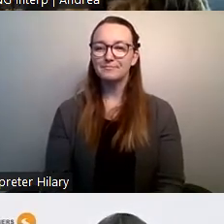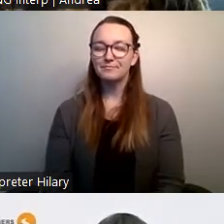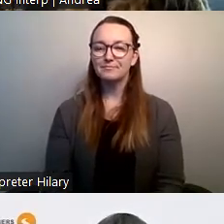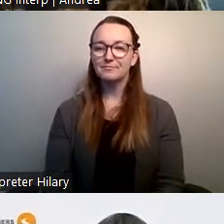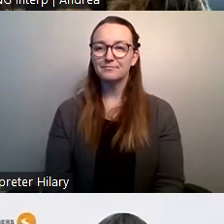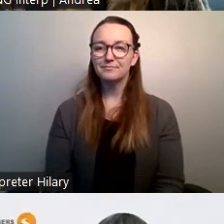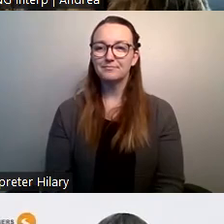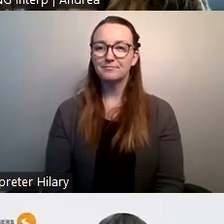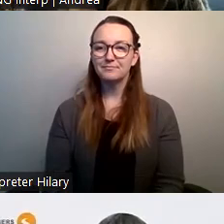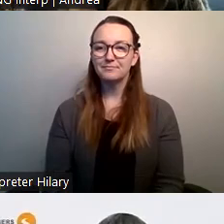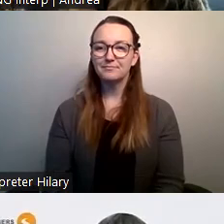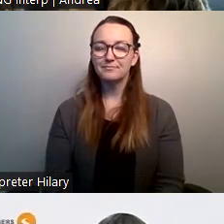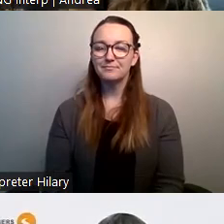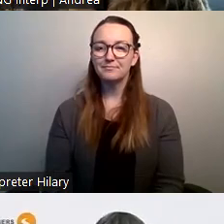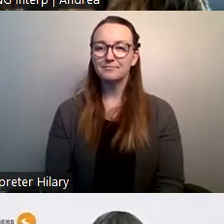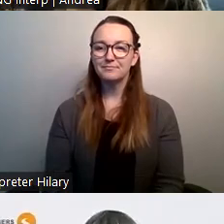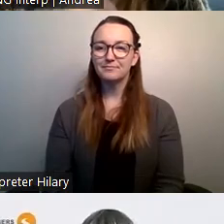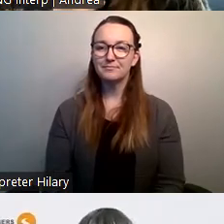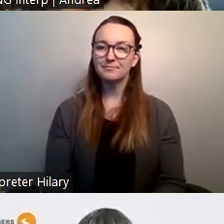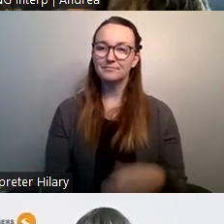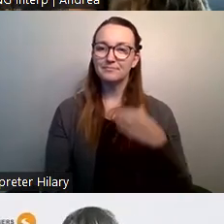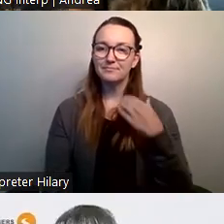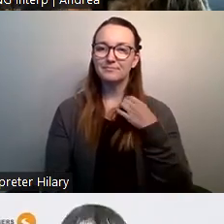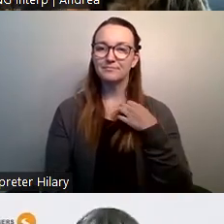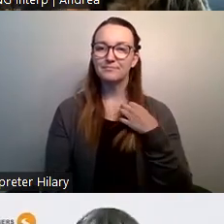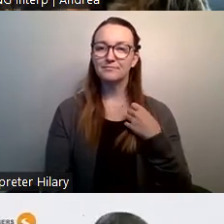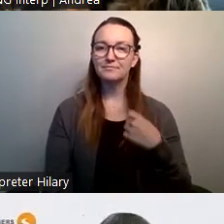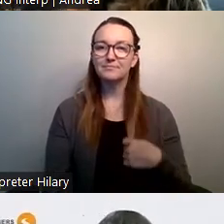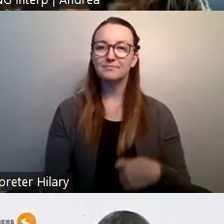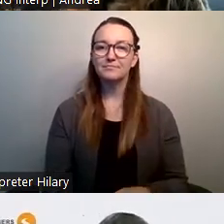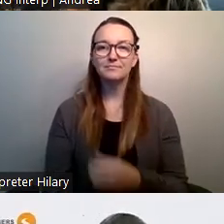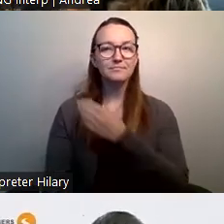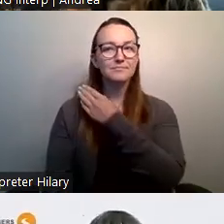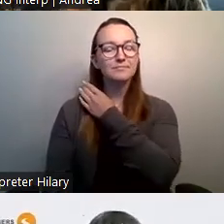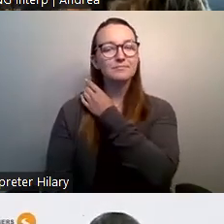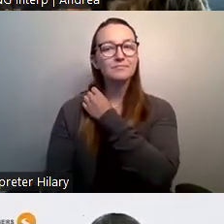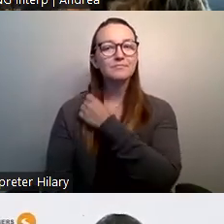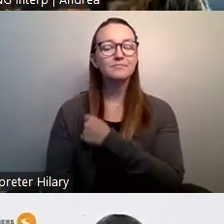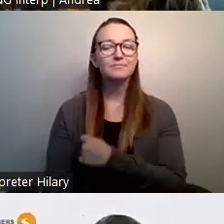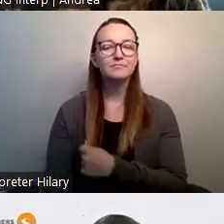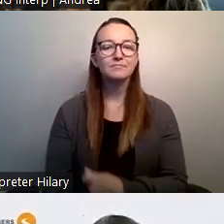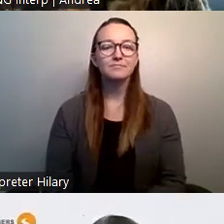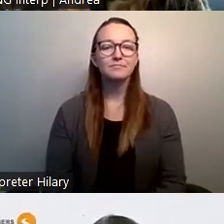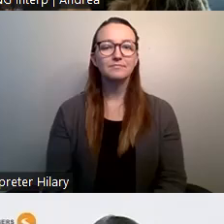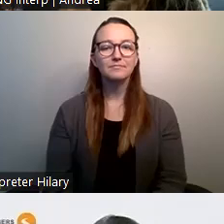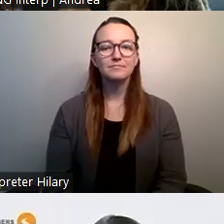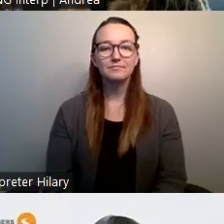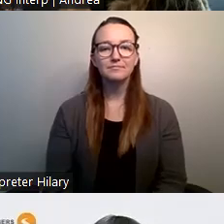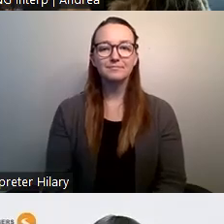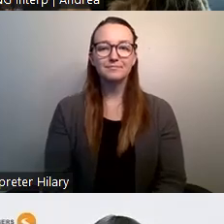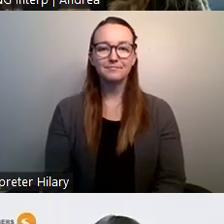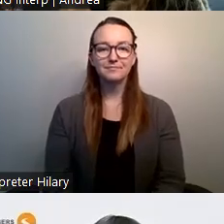o teléfono o dispositivo inteligente, toque la pantalla ligeramente para ver el menú de 3 puntos. Después